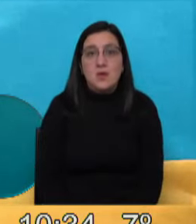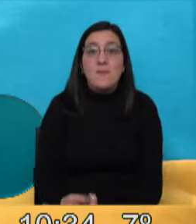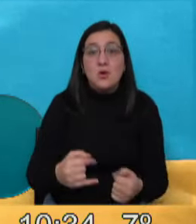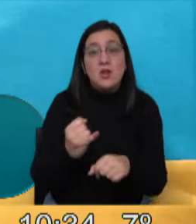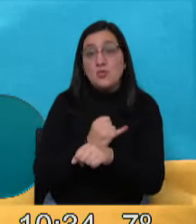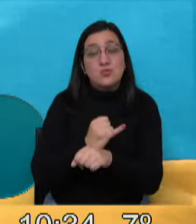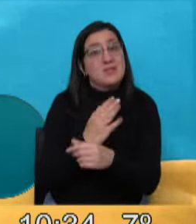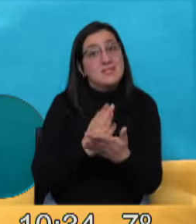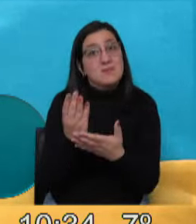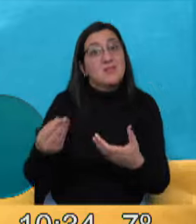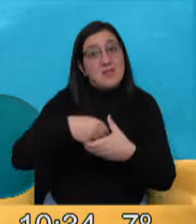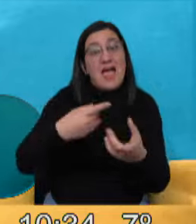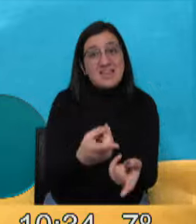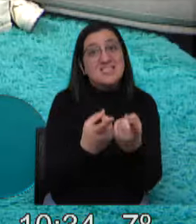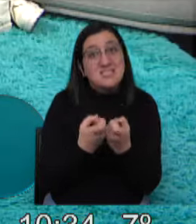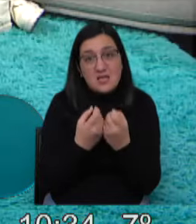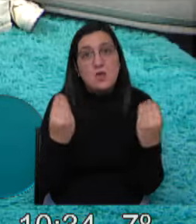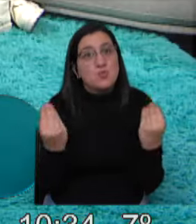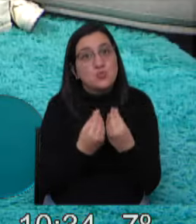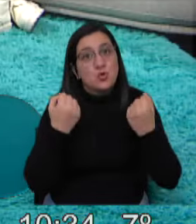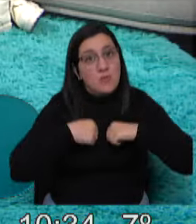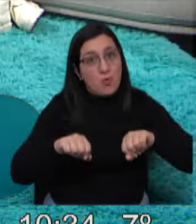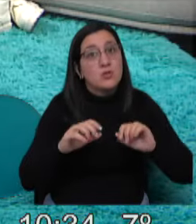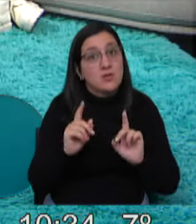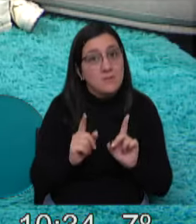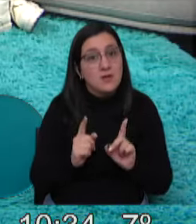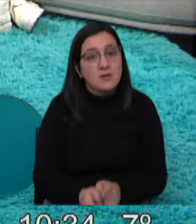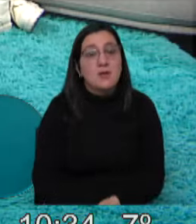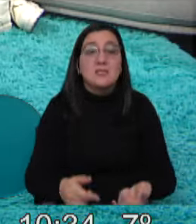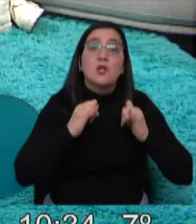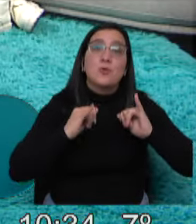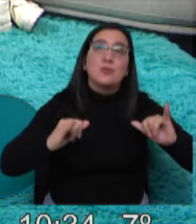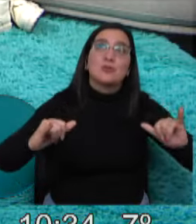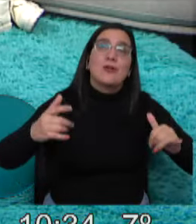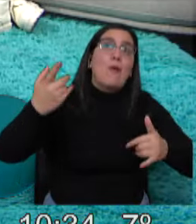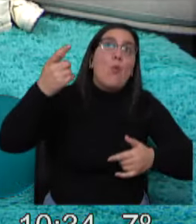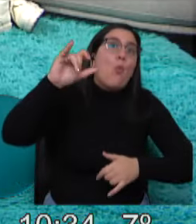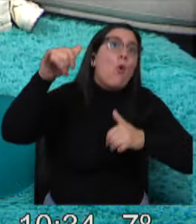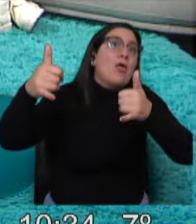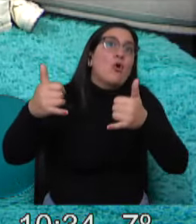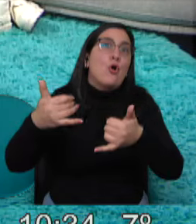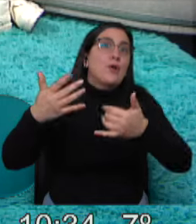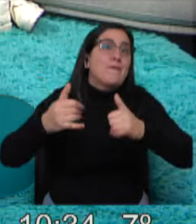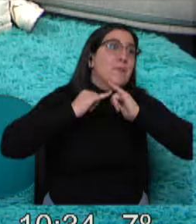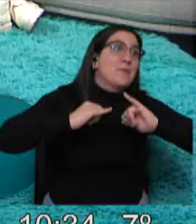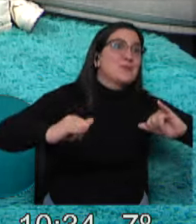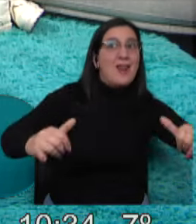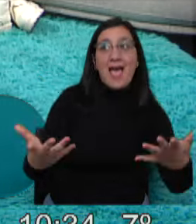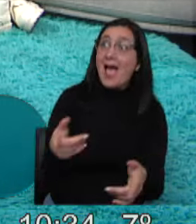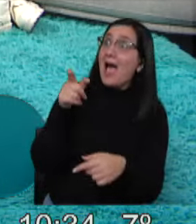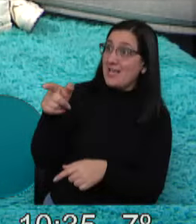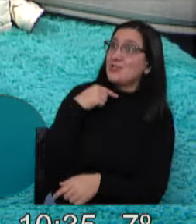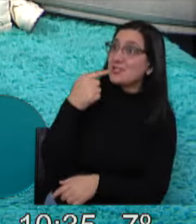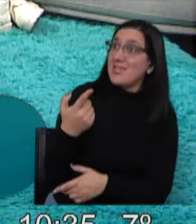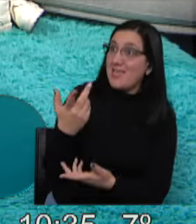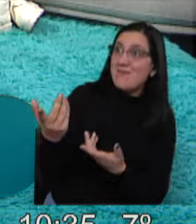industria siempre está metida, hay necesidades. Hay muchísimo deporte atrás y si lo promociona el tal jugador o tal figura del espectáculo y el que le hace